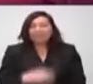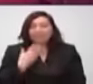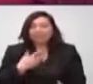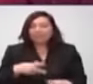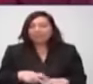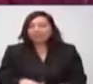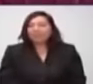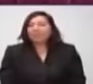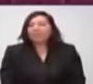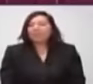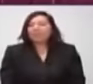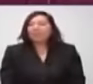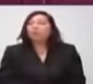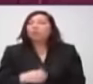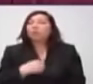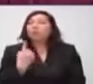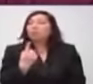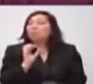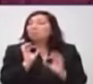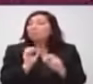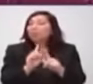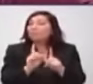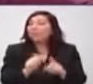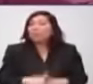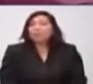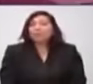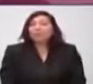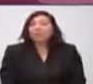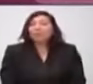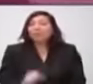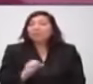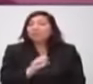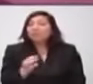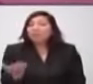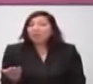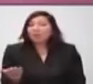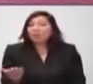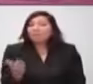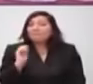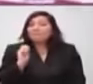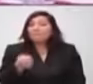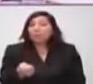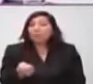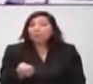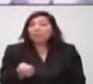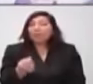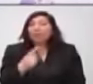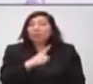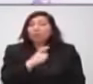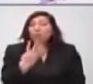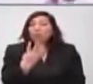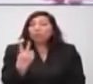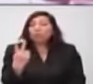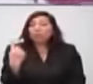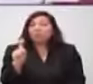la congresista Glade. Yo solamente hago puntualmente una pregunta. ¿Hubo o no hubo la multa o la penalidad de los 142